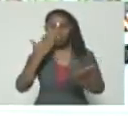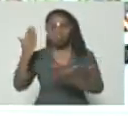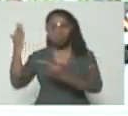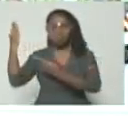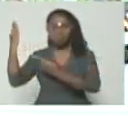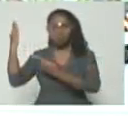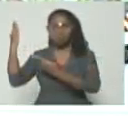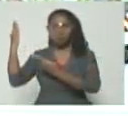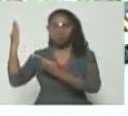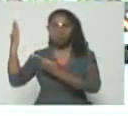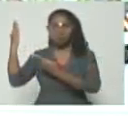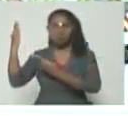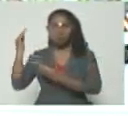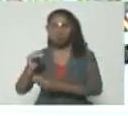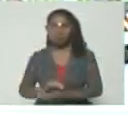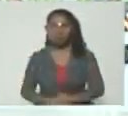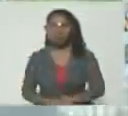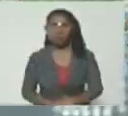ministro.